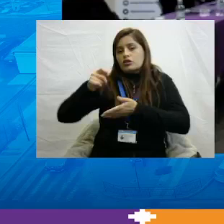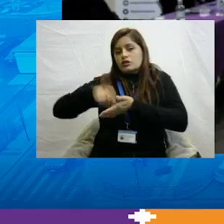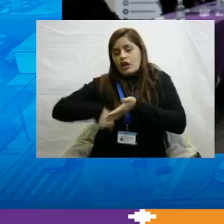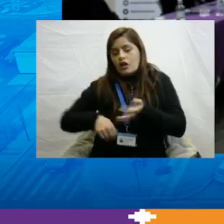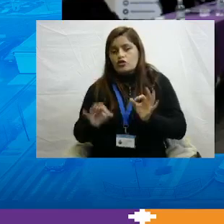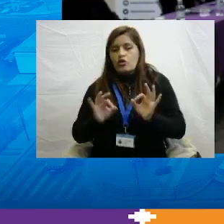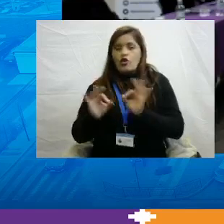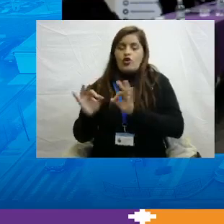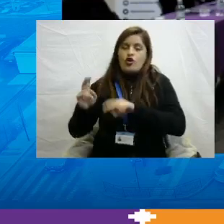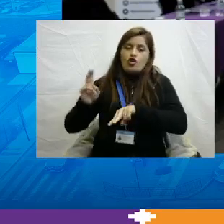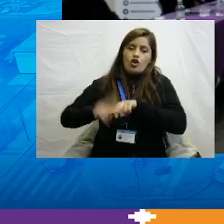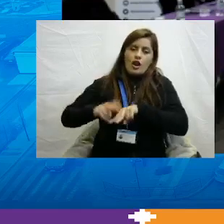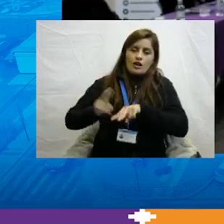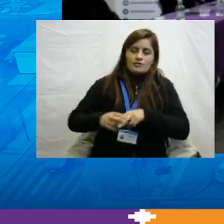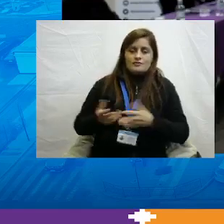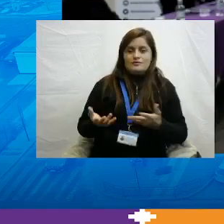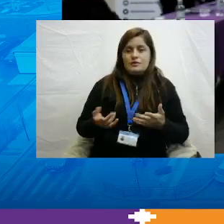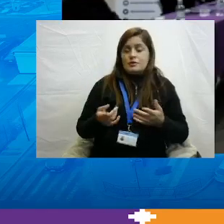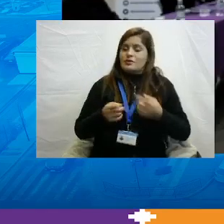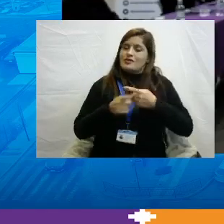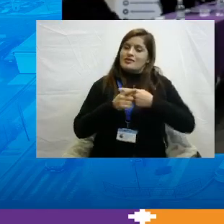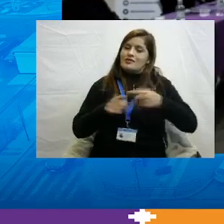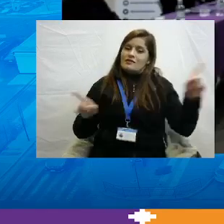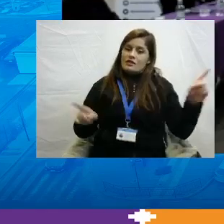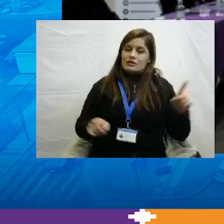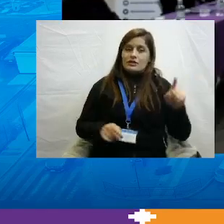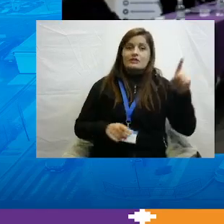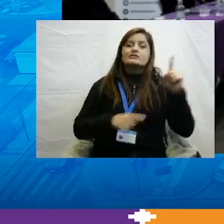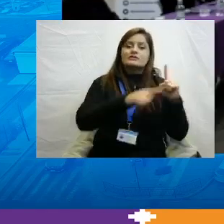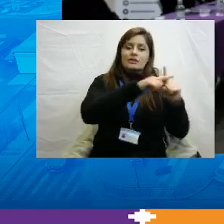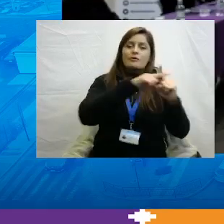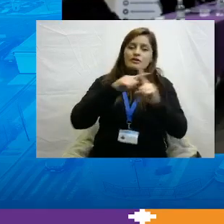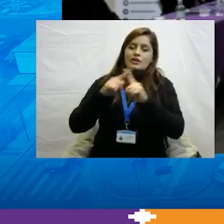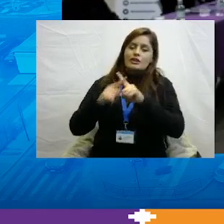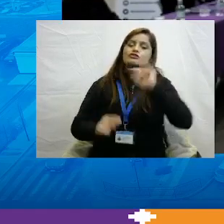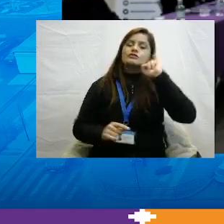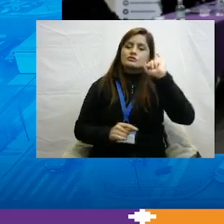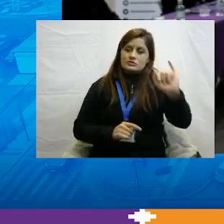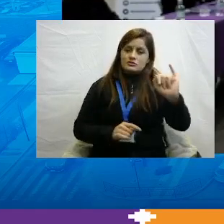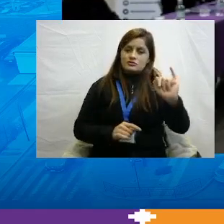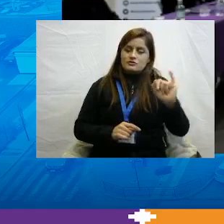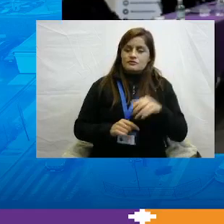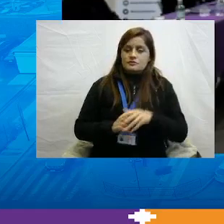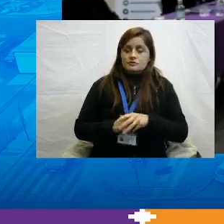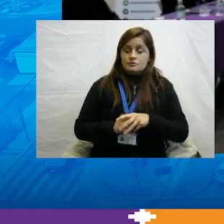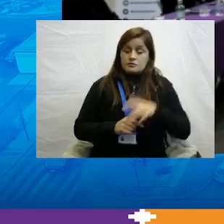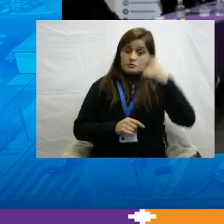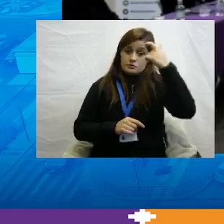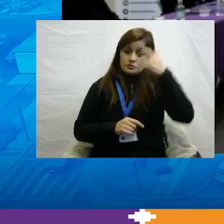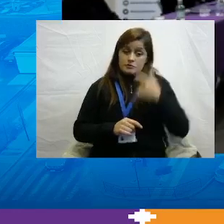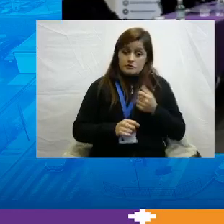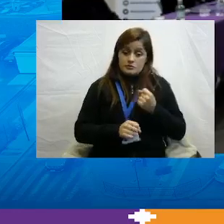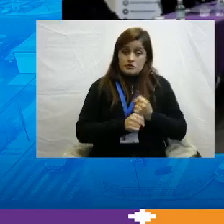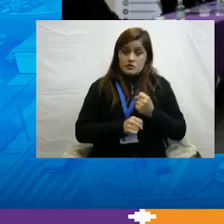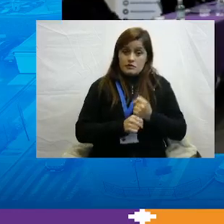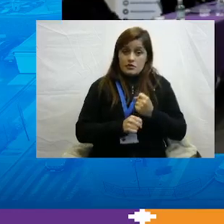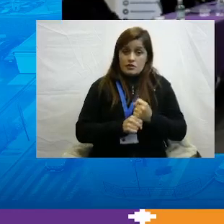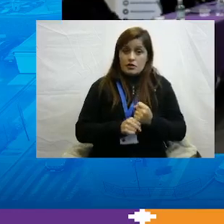situación es distinta. En el cementerio sí es posible. Si el trabajador, por cierto, está de